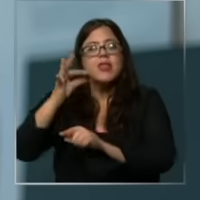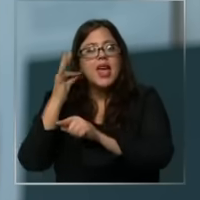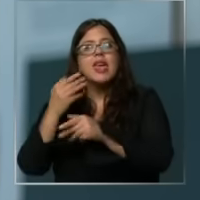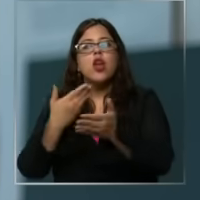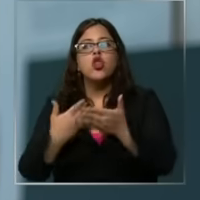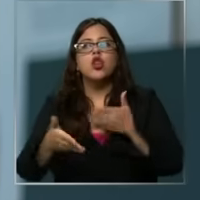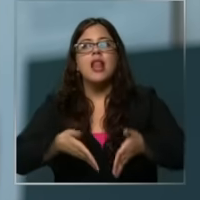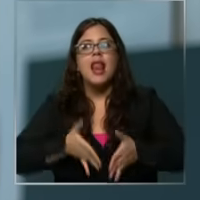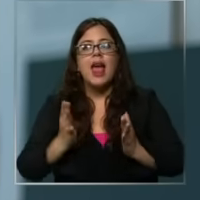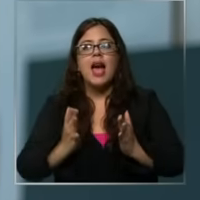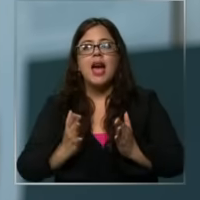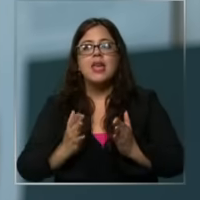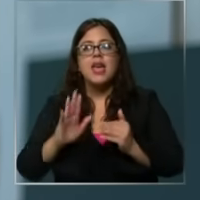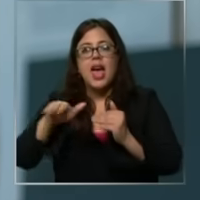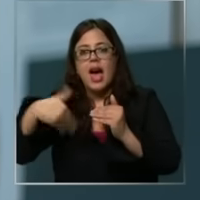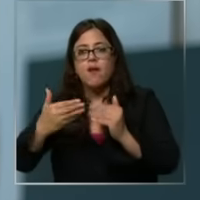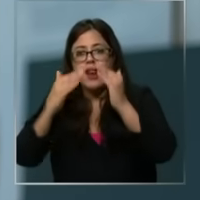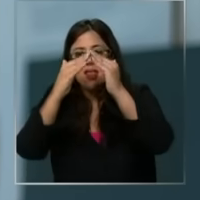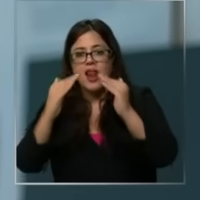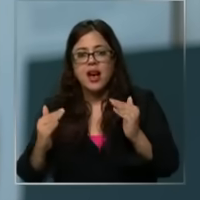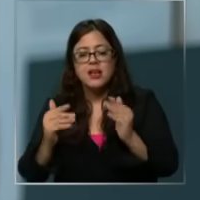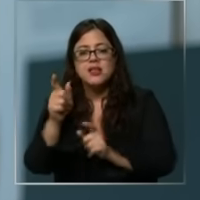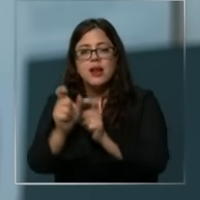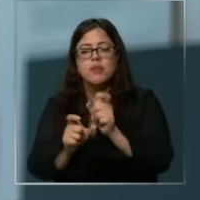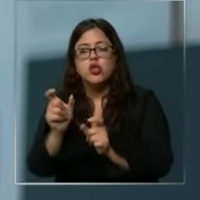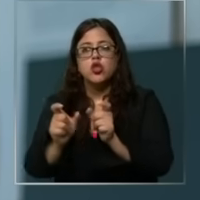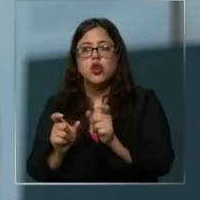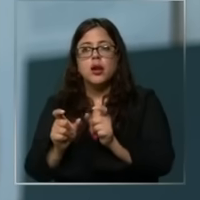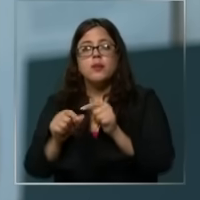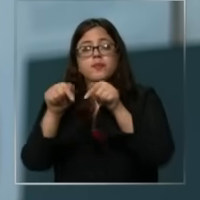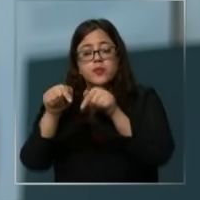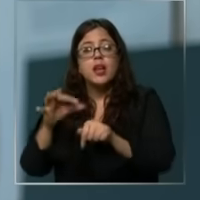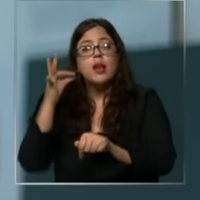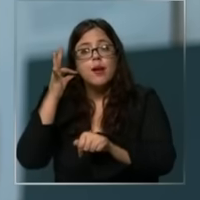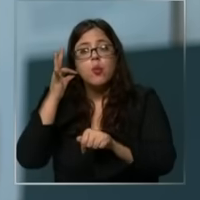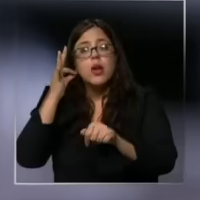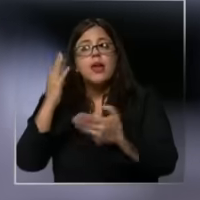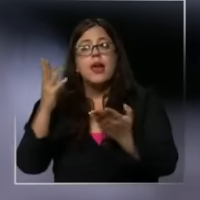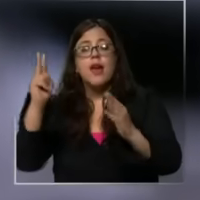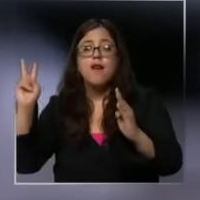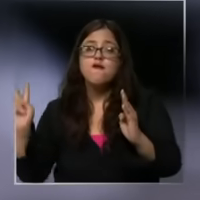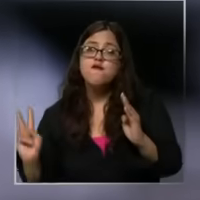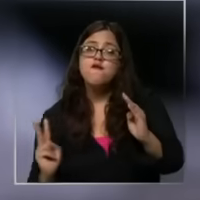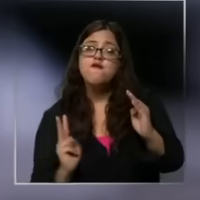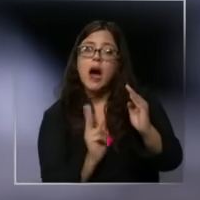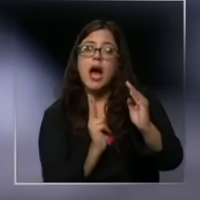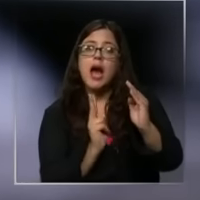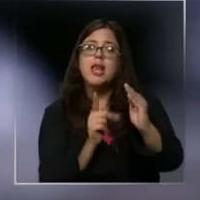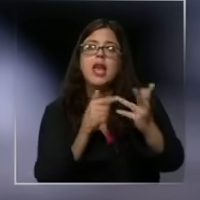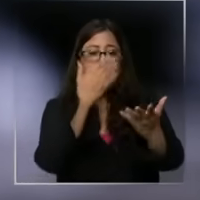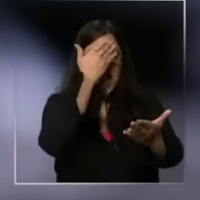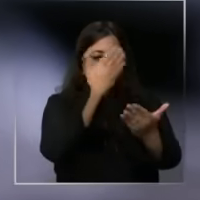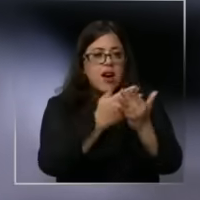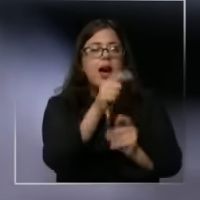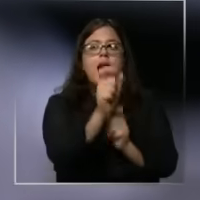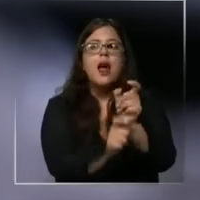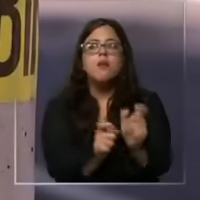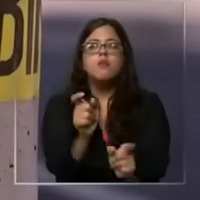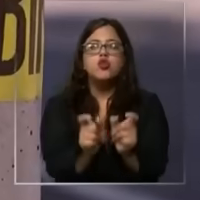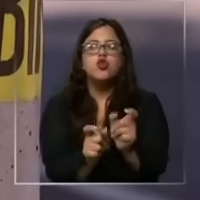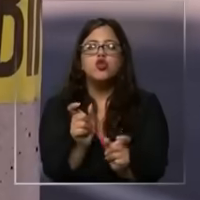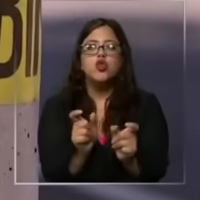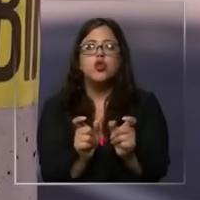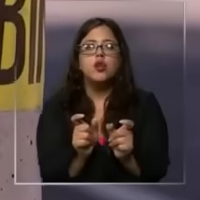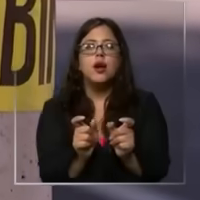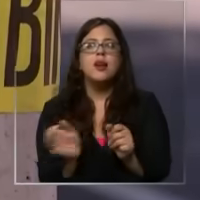calle, frente al domicilio de estos sujetos. Es así como estas mujeres llegan al lugar y encaran a estos sujetos de manera